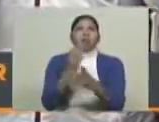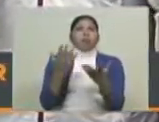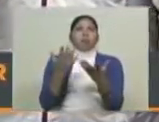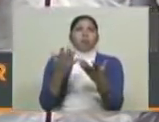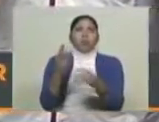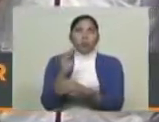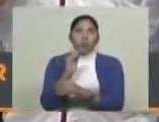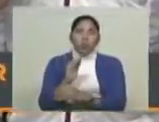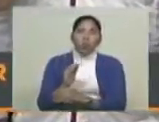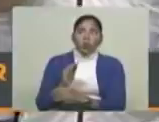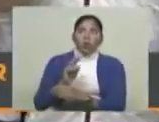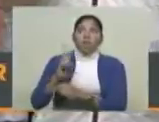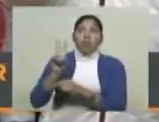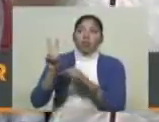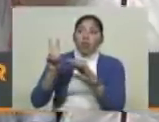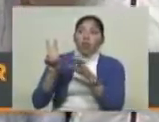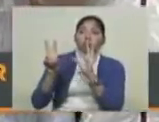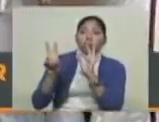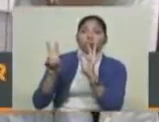la patria venezolana.